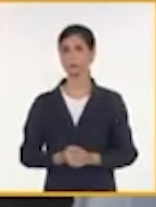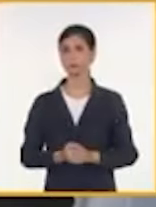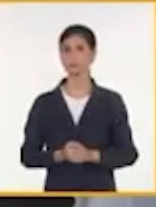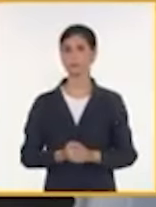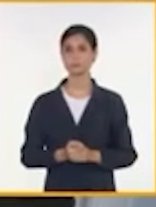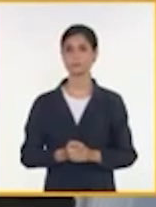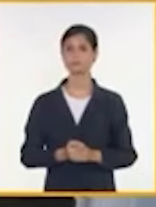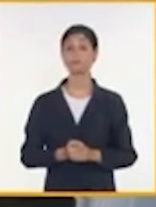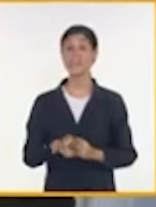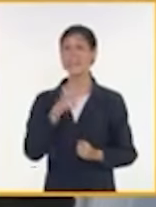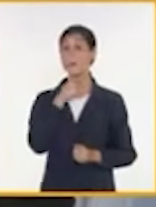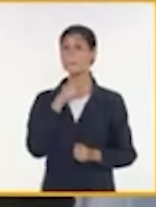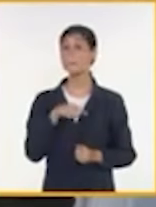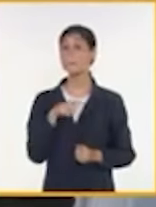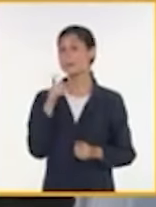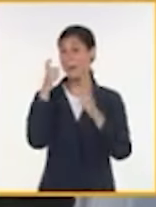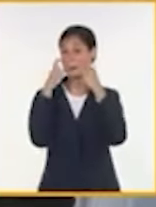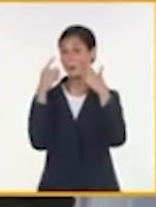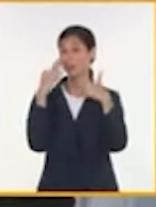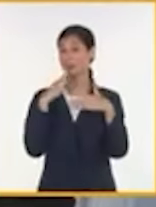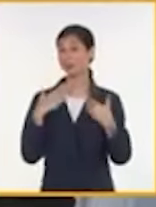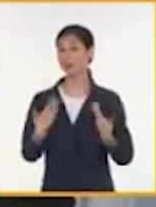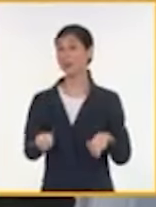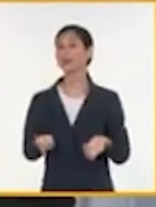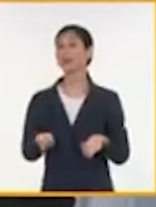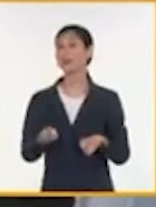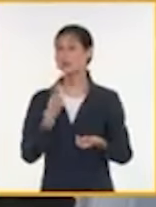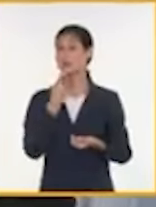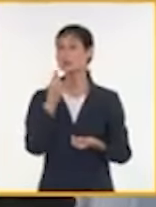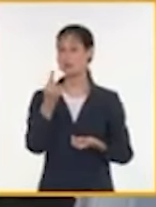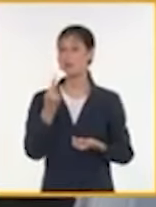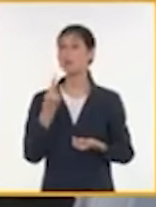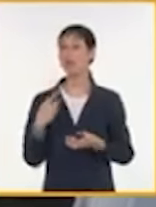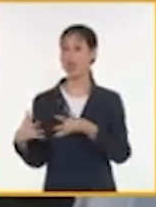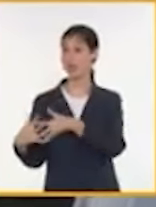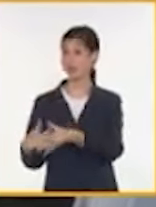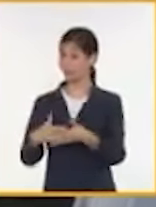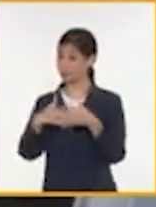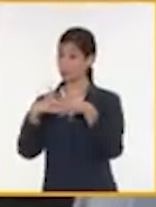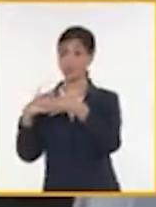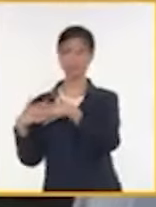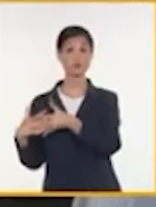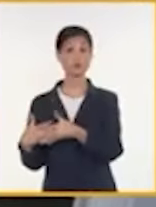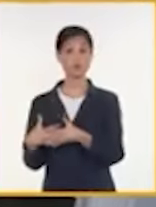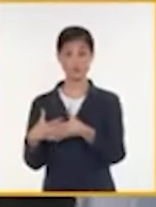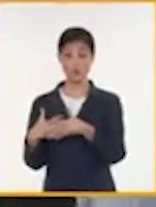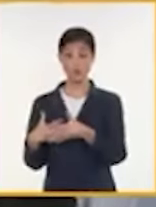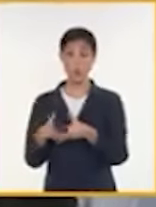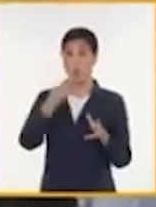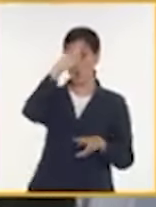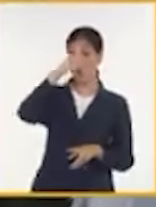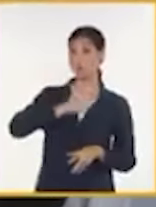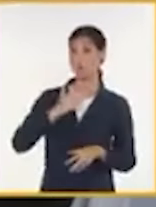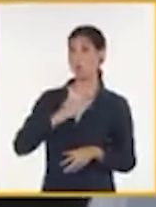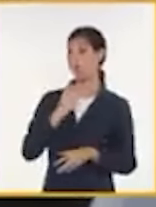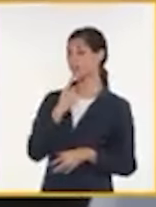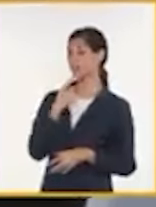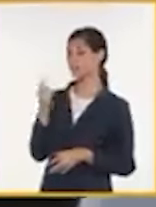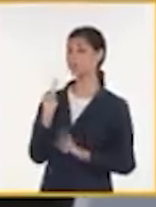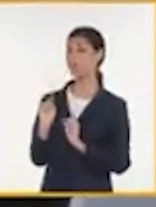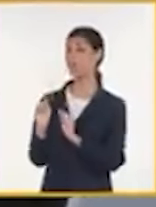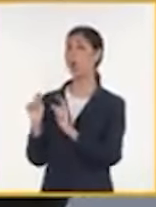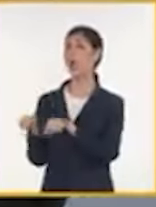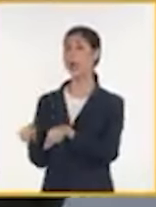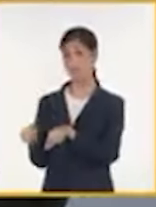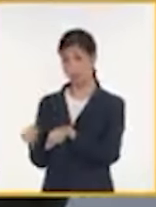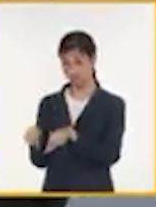estos casos han sido notificados el Gobierno de los Estados Unidos y le hemos hablado sobre la peligrosidad de que esto se viene realizando de